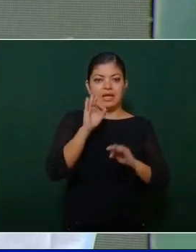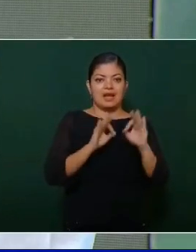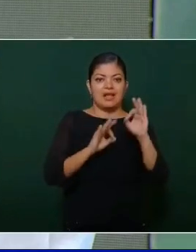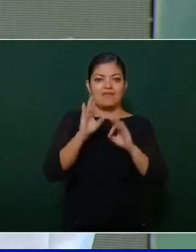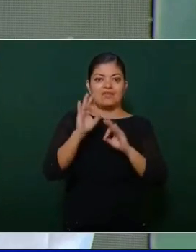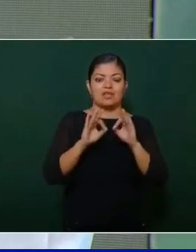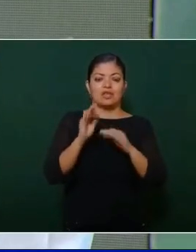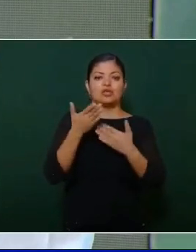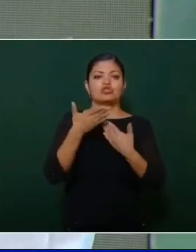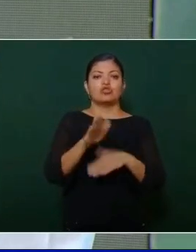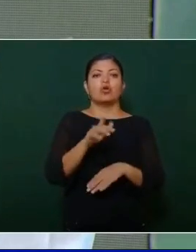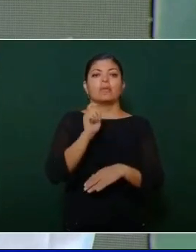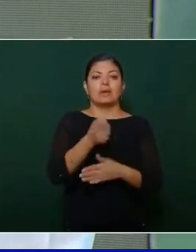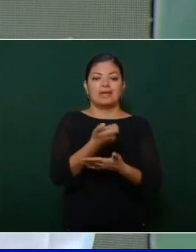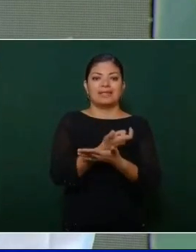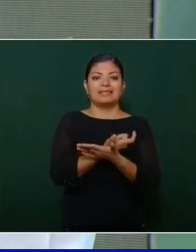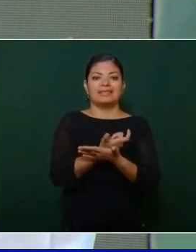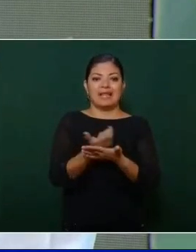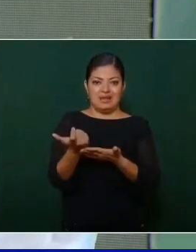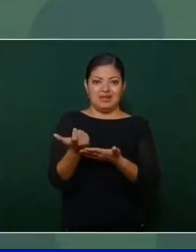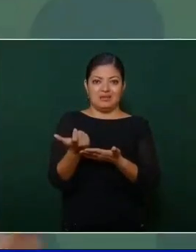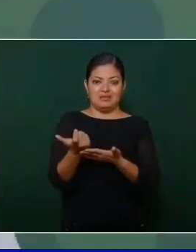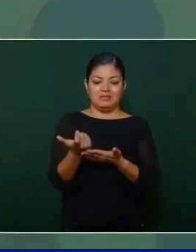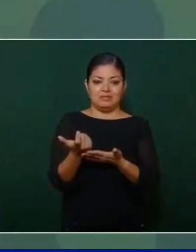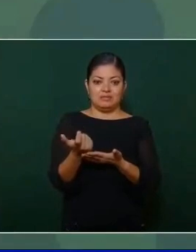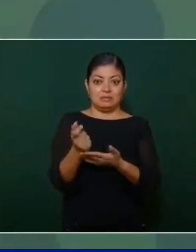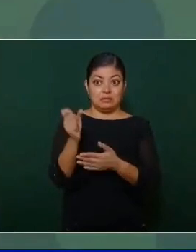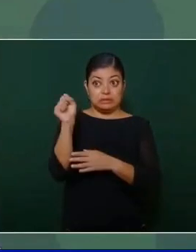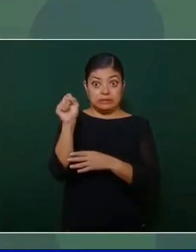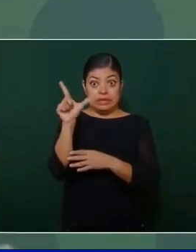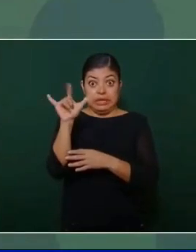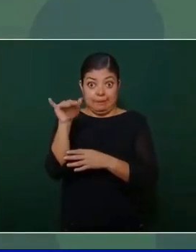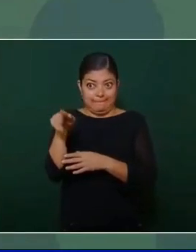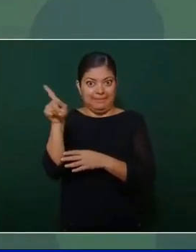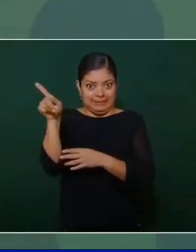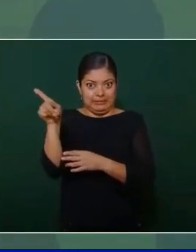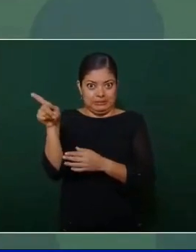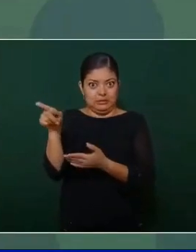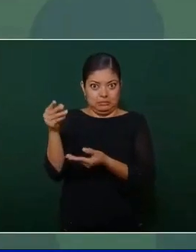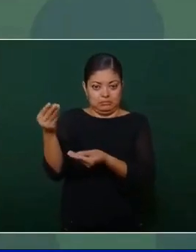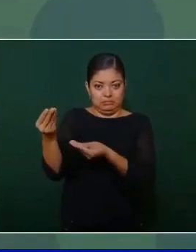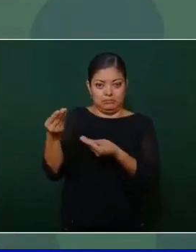sobre los salarios de Slim,